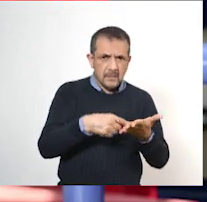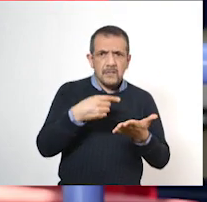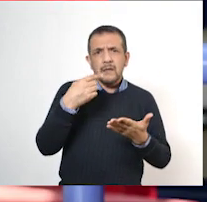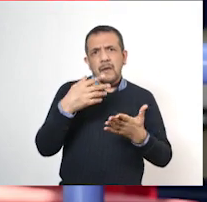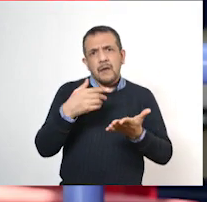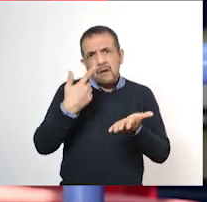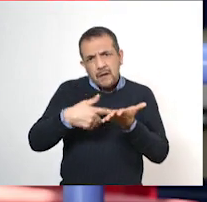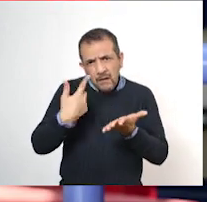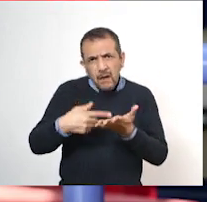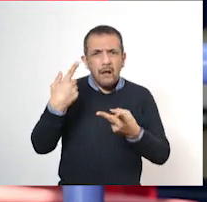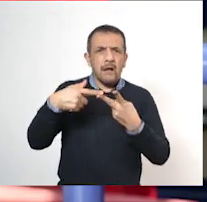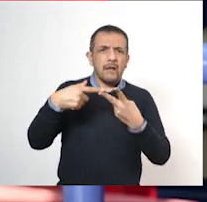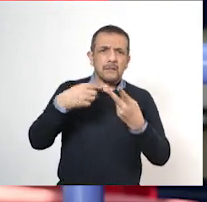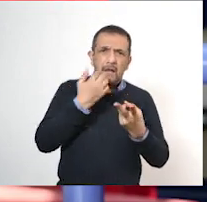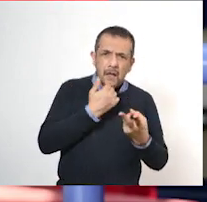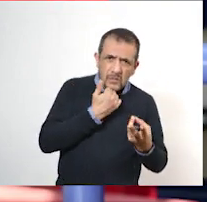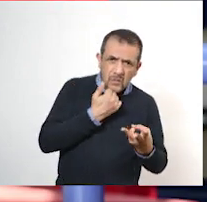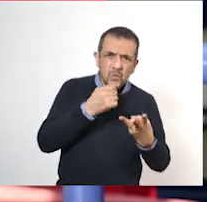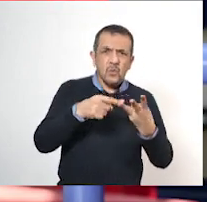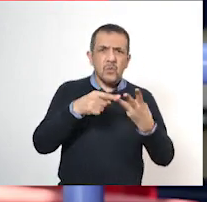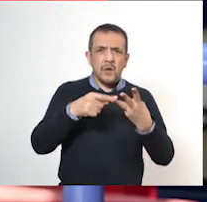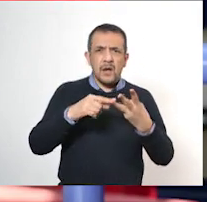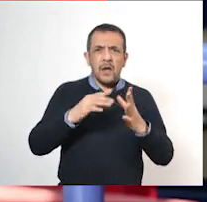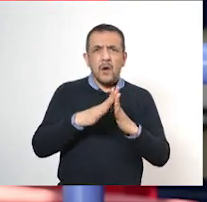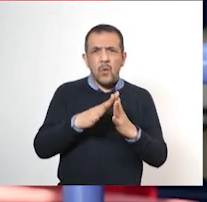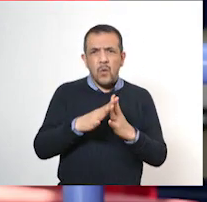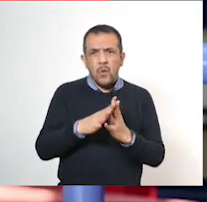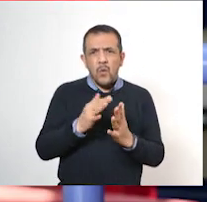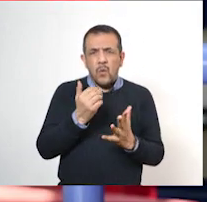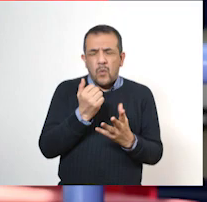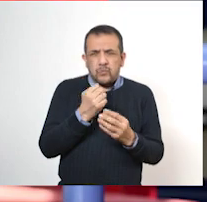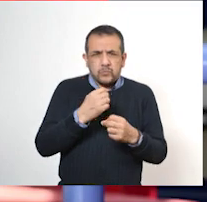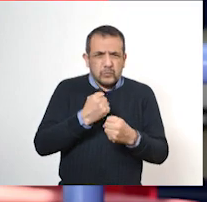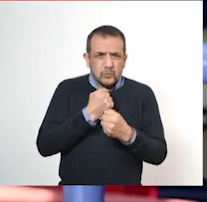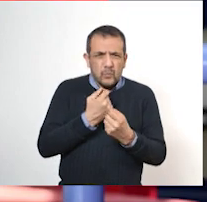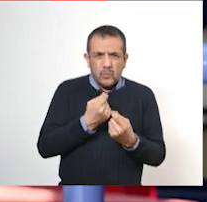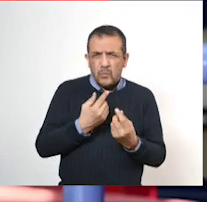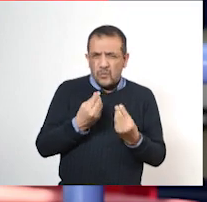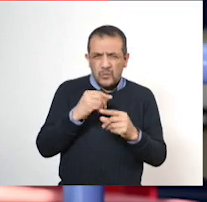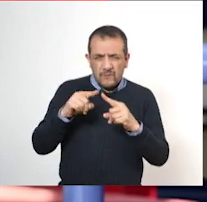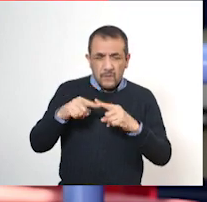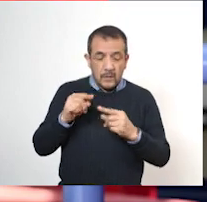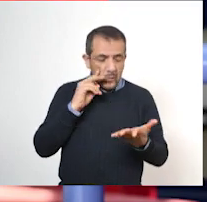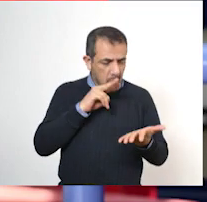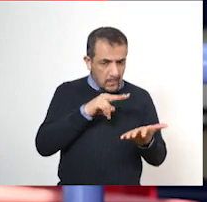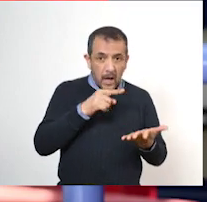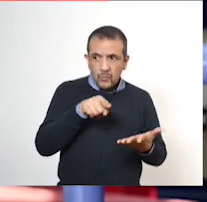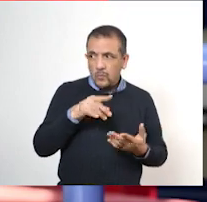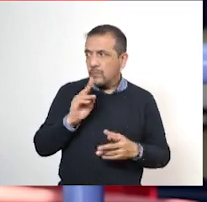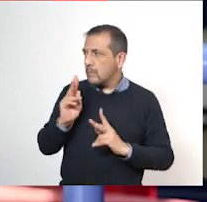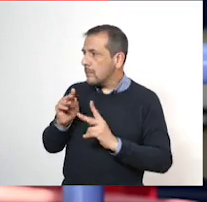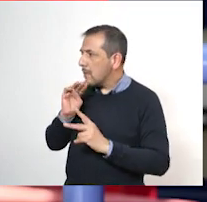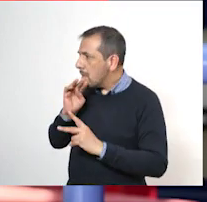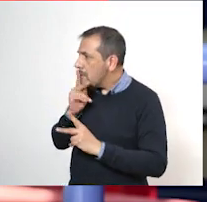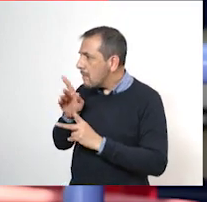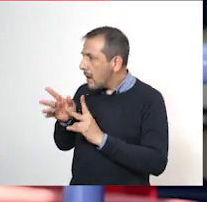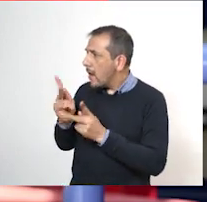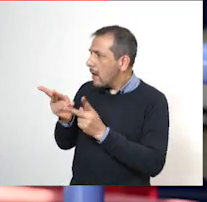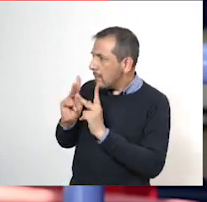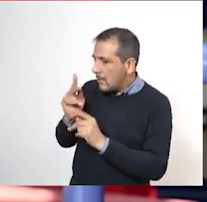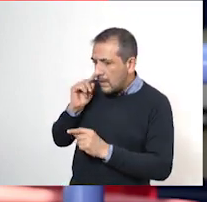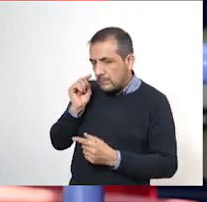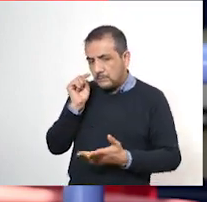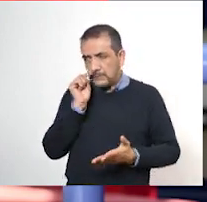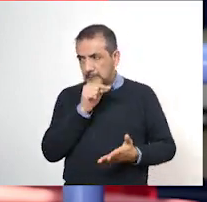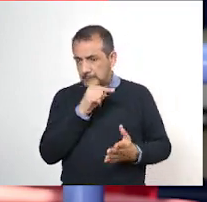azúcar, grasa o sal o calorías, trata de no consumirlos. También habla con tu familia para que cuando elijan